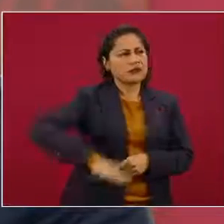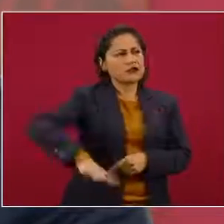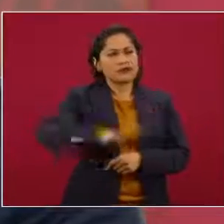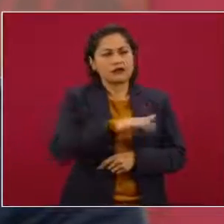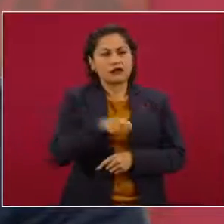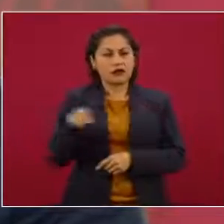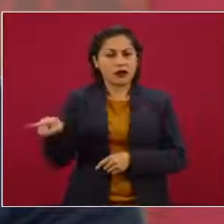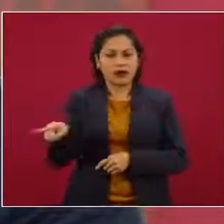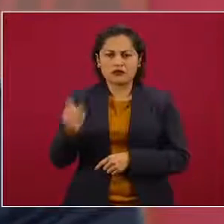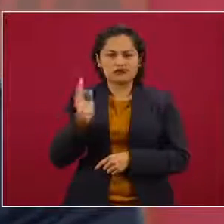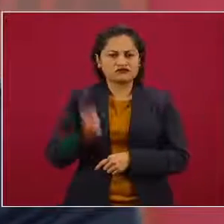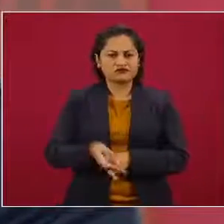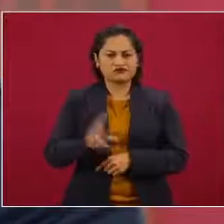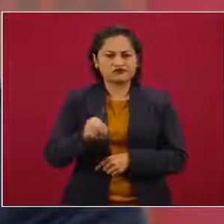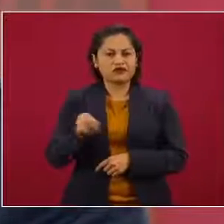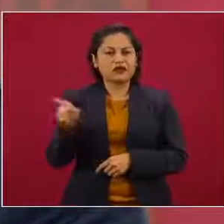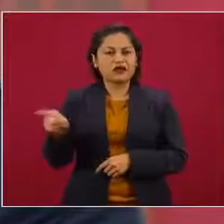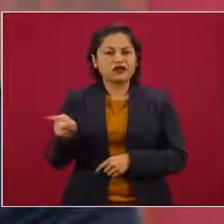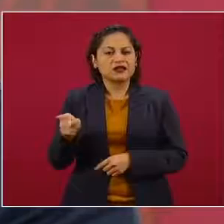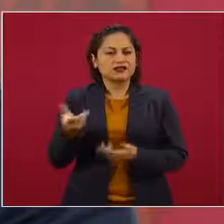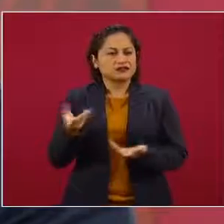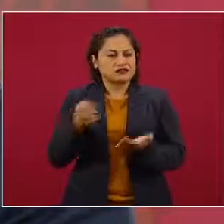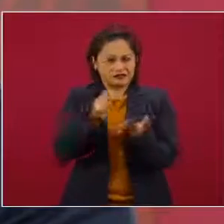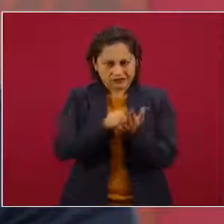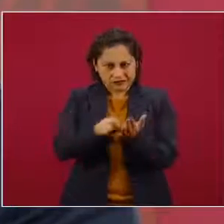de no tenerle